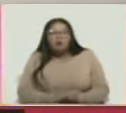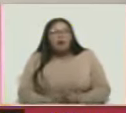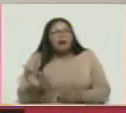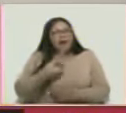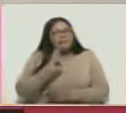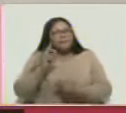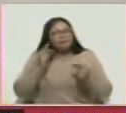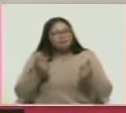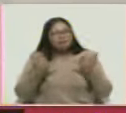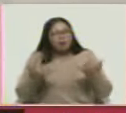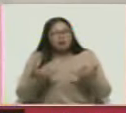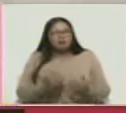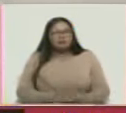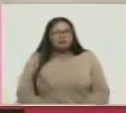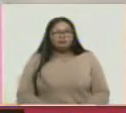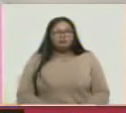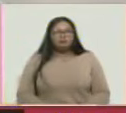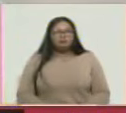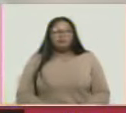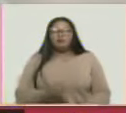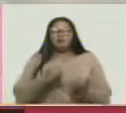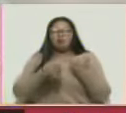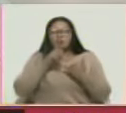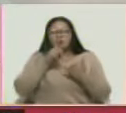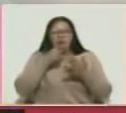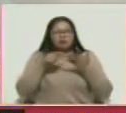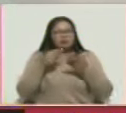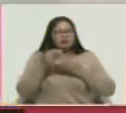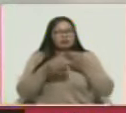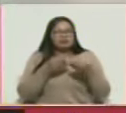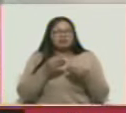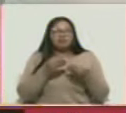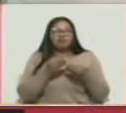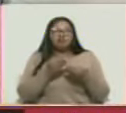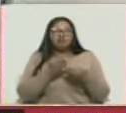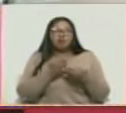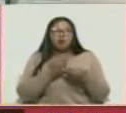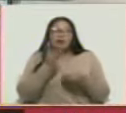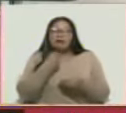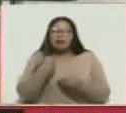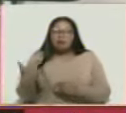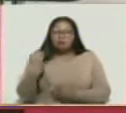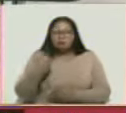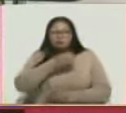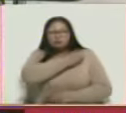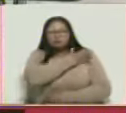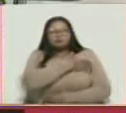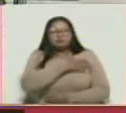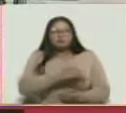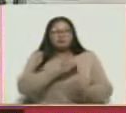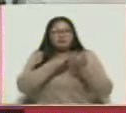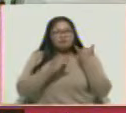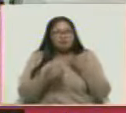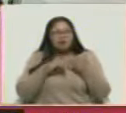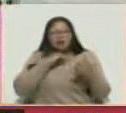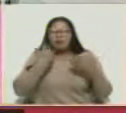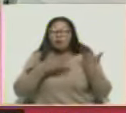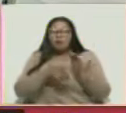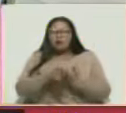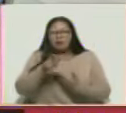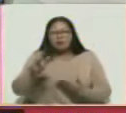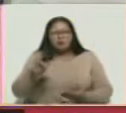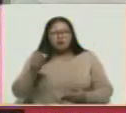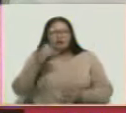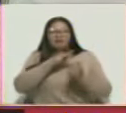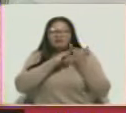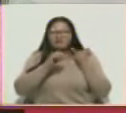inmediata para poner fin a las atrocidades que está haciendo Israel contra nuestro pueblo. Fin al genocidio, fin al bombardeo,